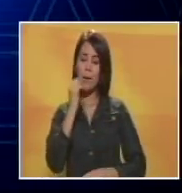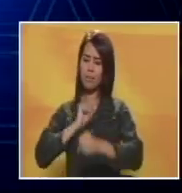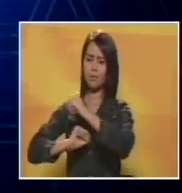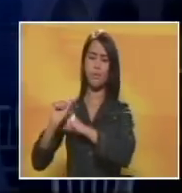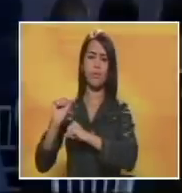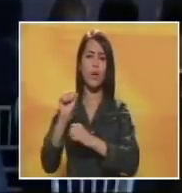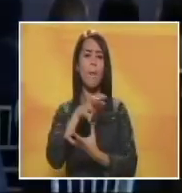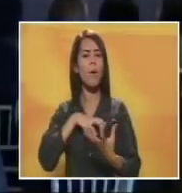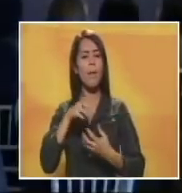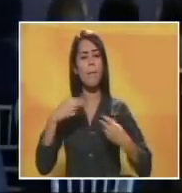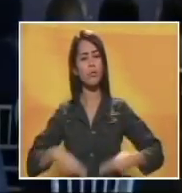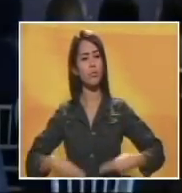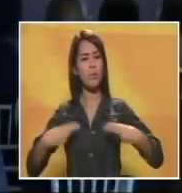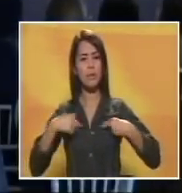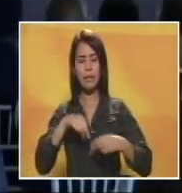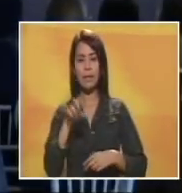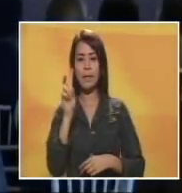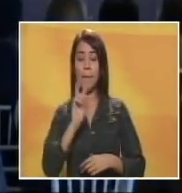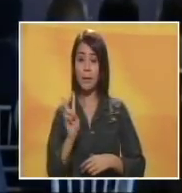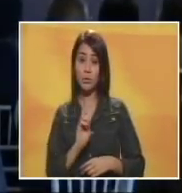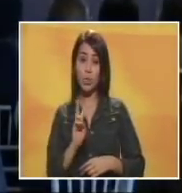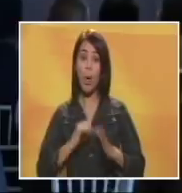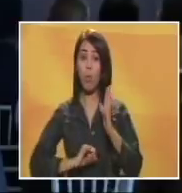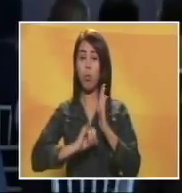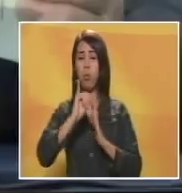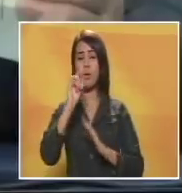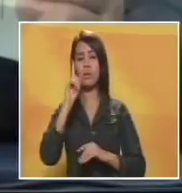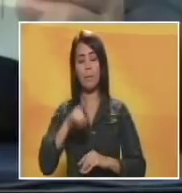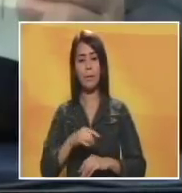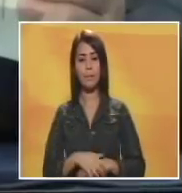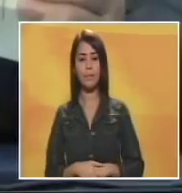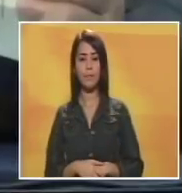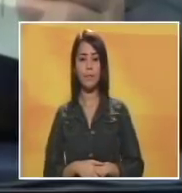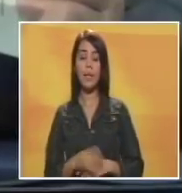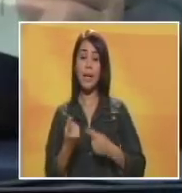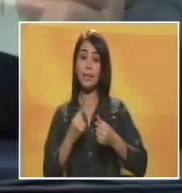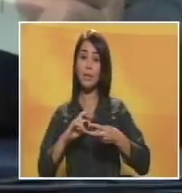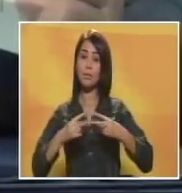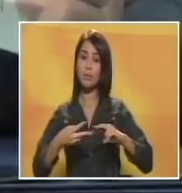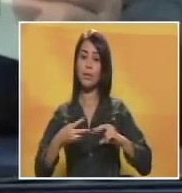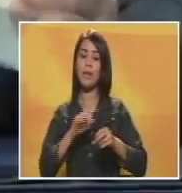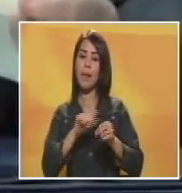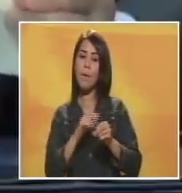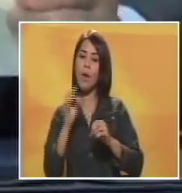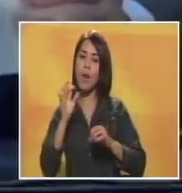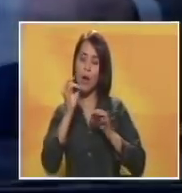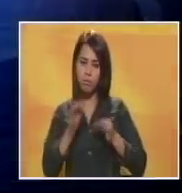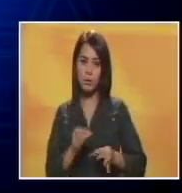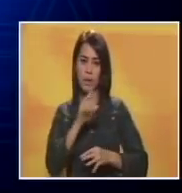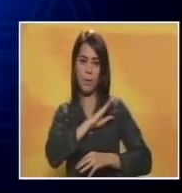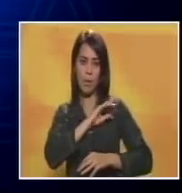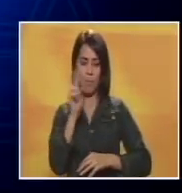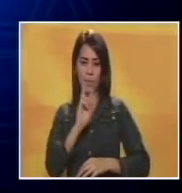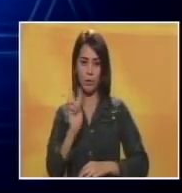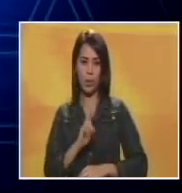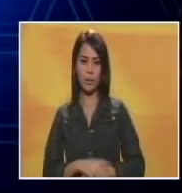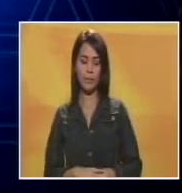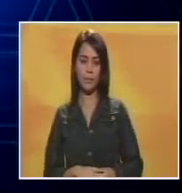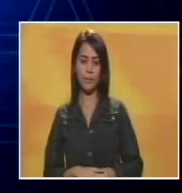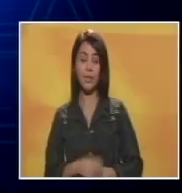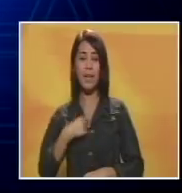En dicho documento se condena el proceso electoral al considerar que se desarrolló bajo condiciones antidemocráticas y con organismos